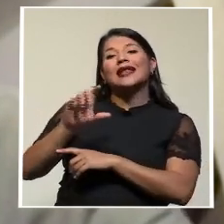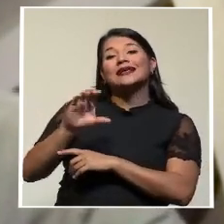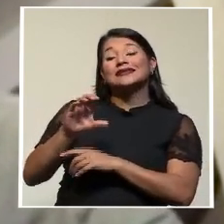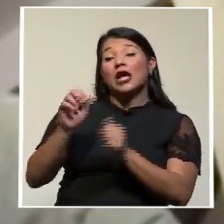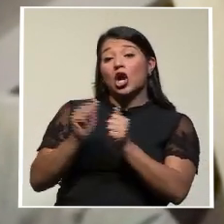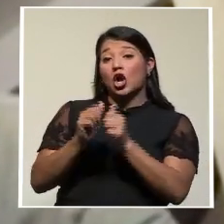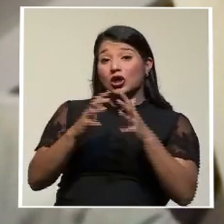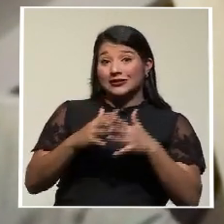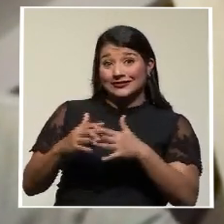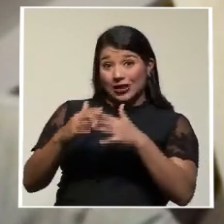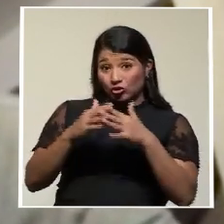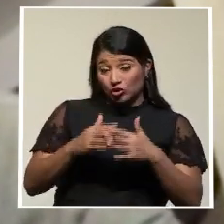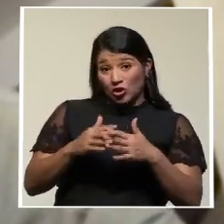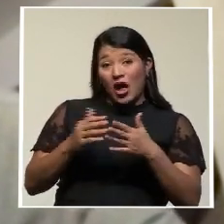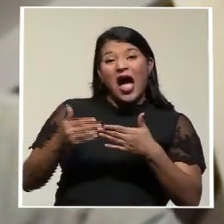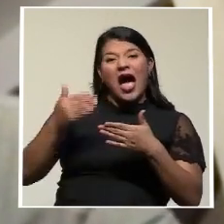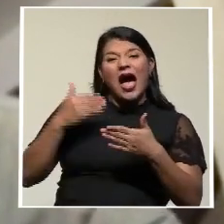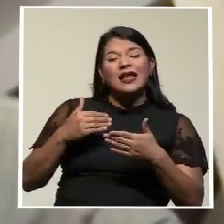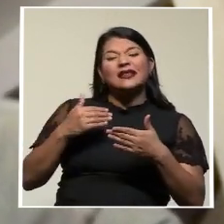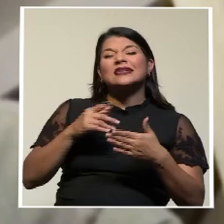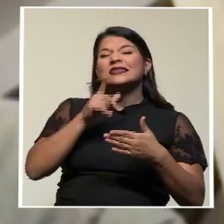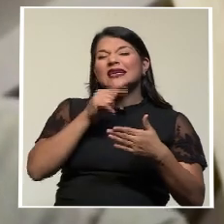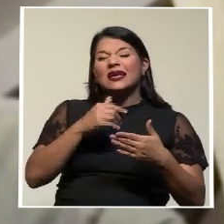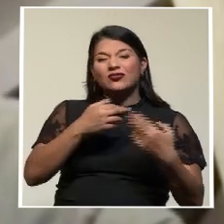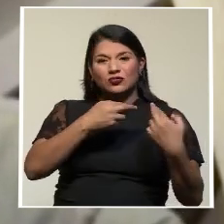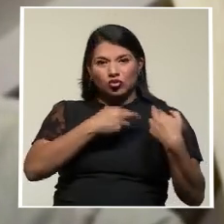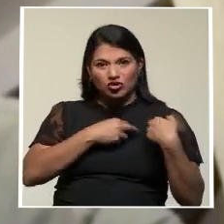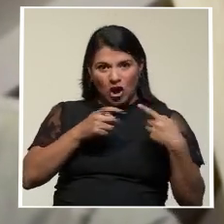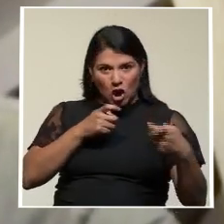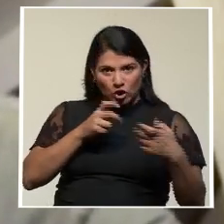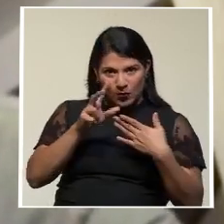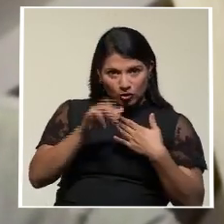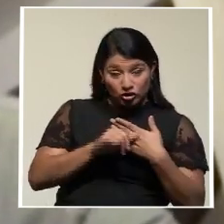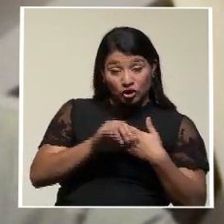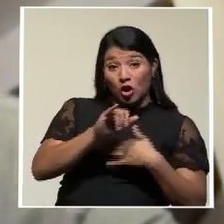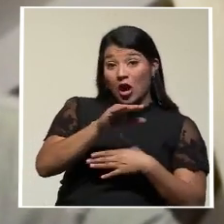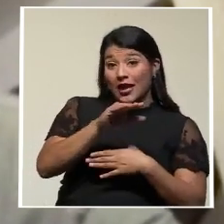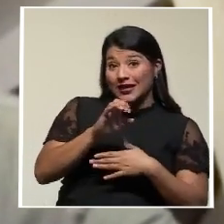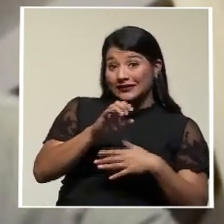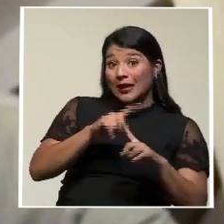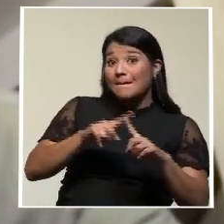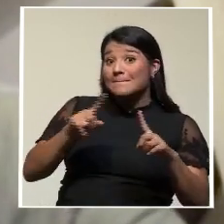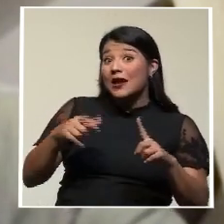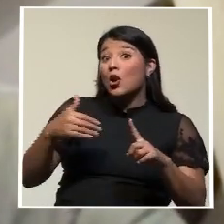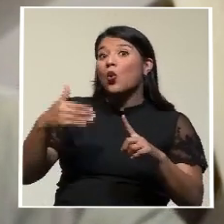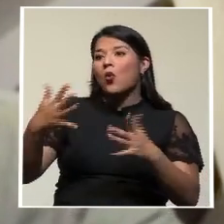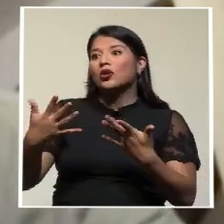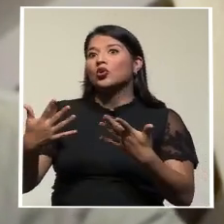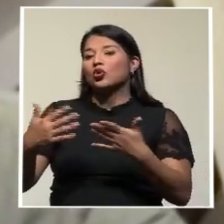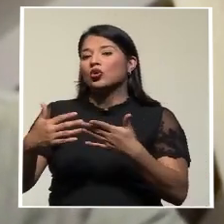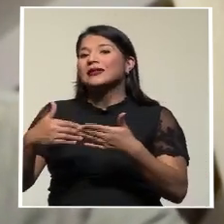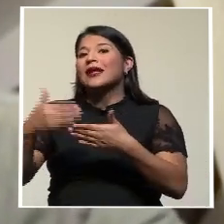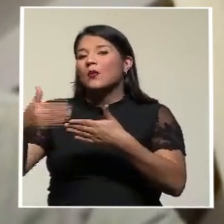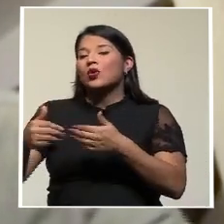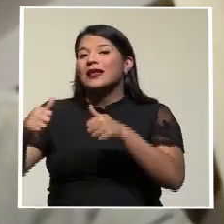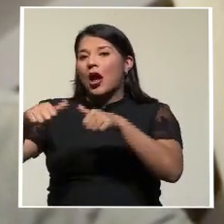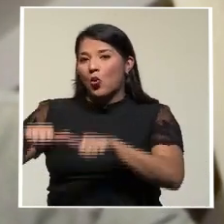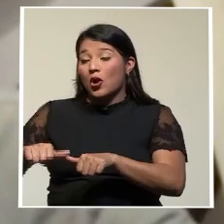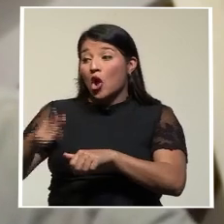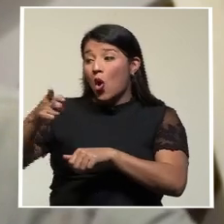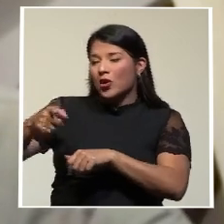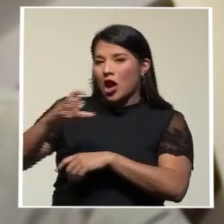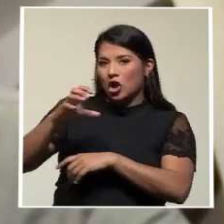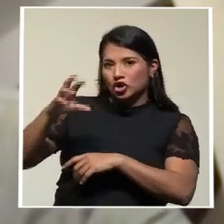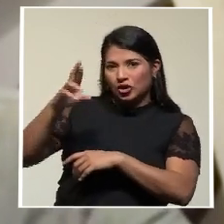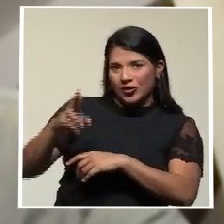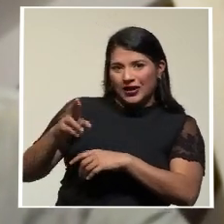proyectos de desarrollo los realizaba el ICE. Con la apertura de telecomunicaciones, obligaron al país a hacer un sistema de